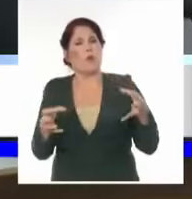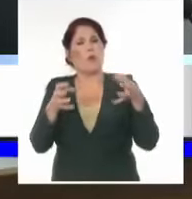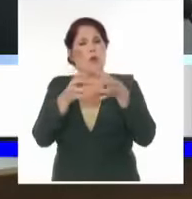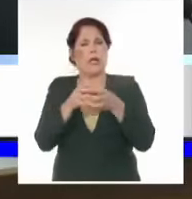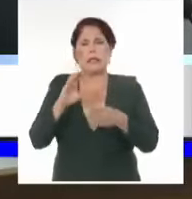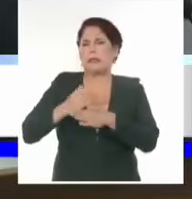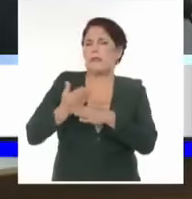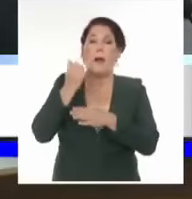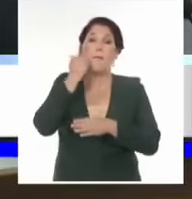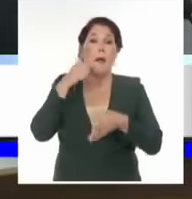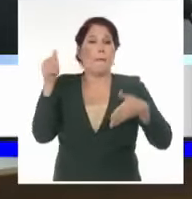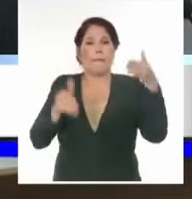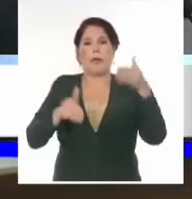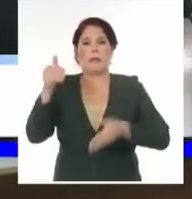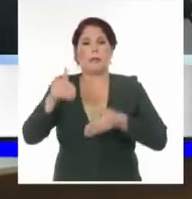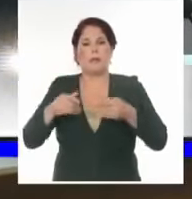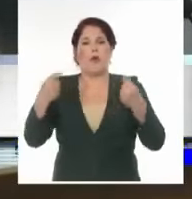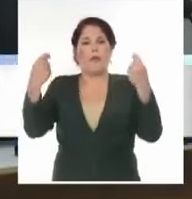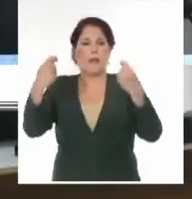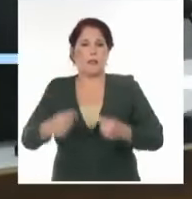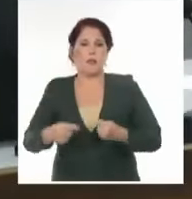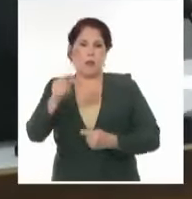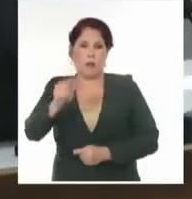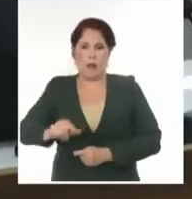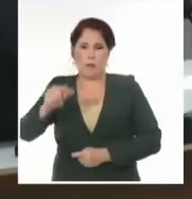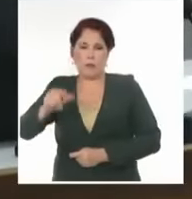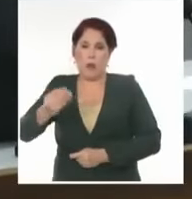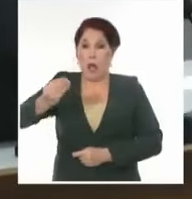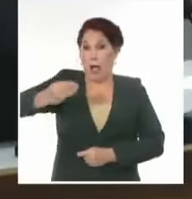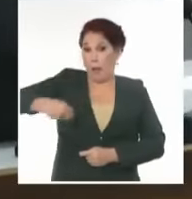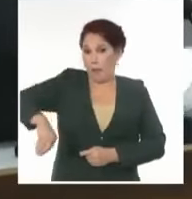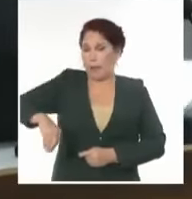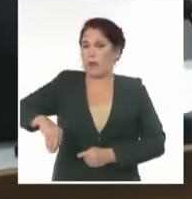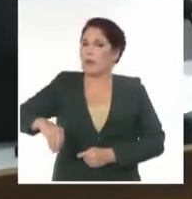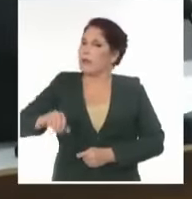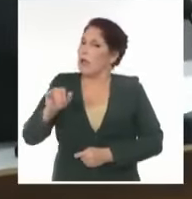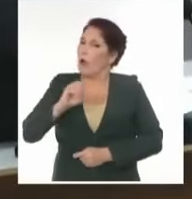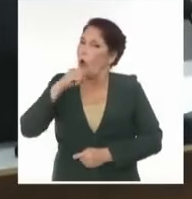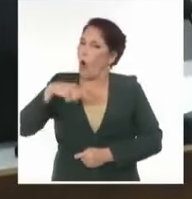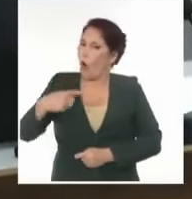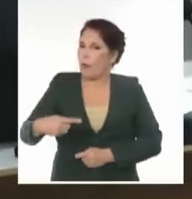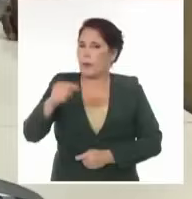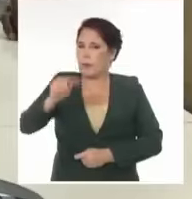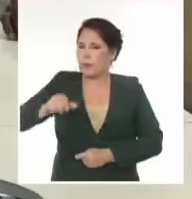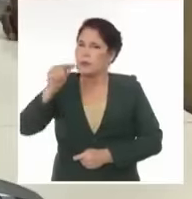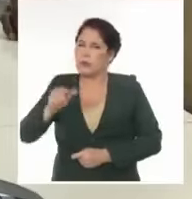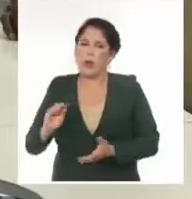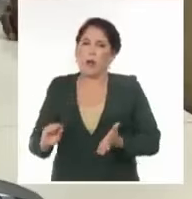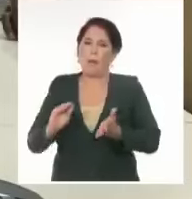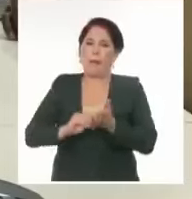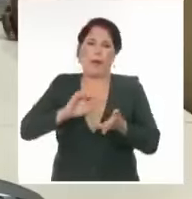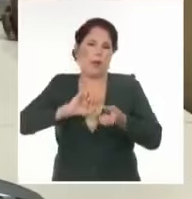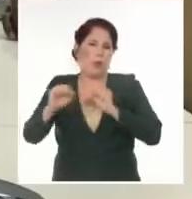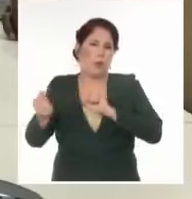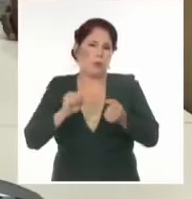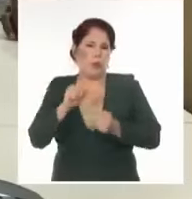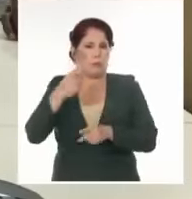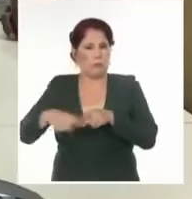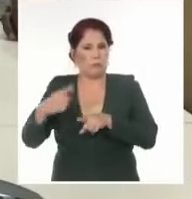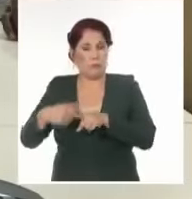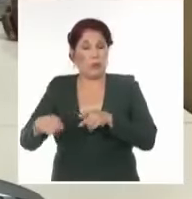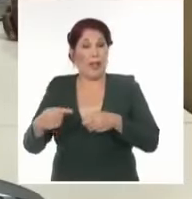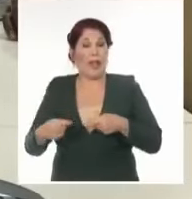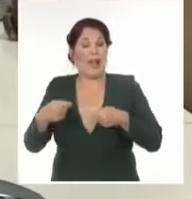mayor participación en la toma de decisiones, aprovechar todo el talento, opinar, implementar y controlar. Así afirmó el